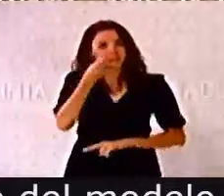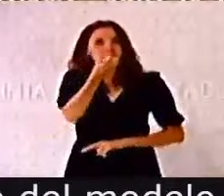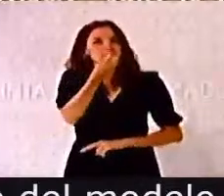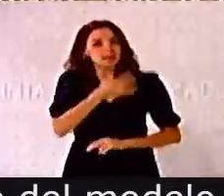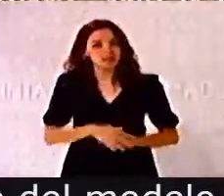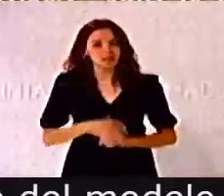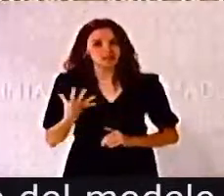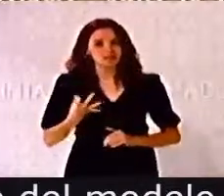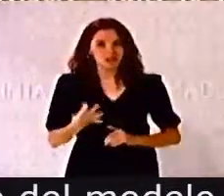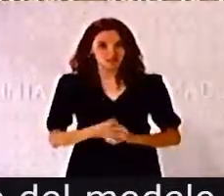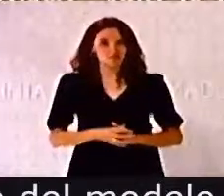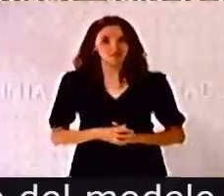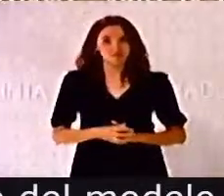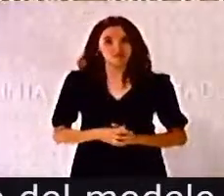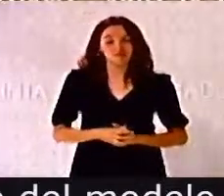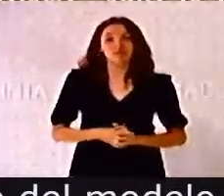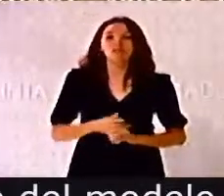que